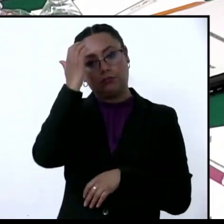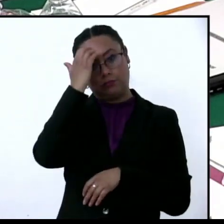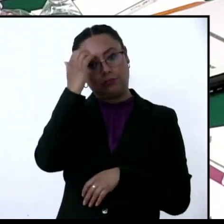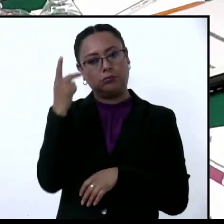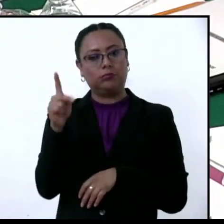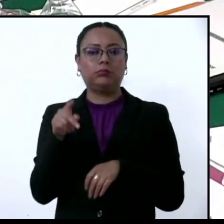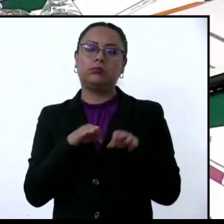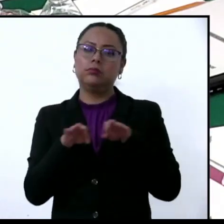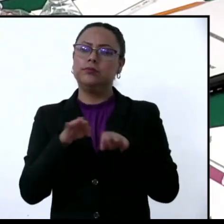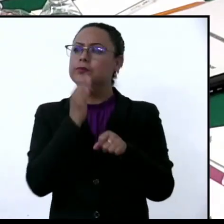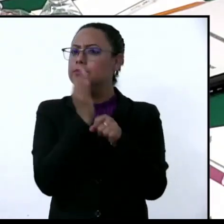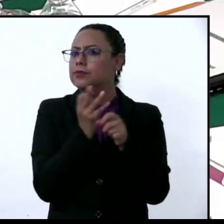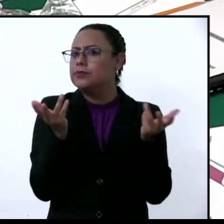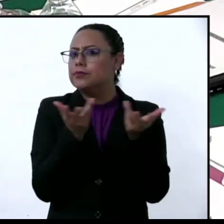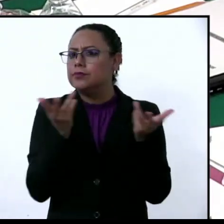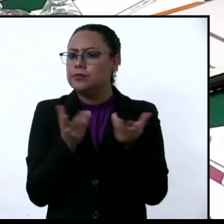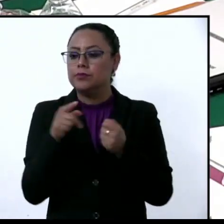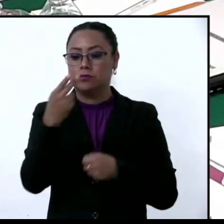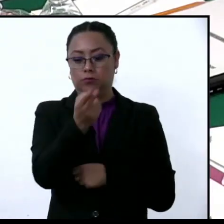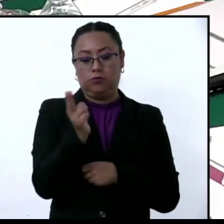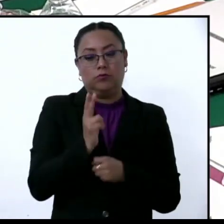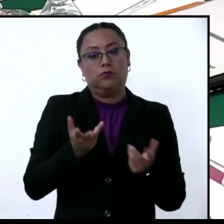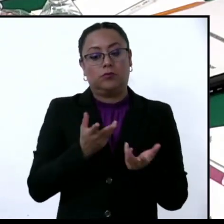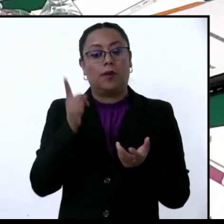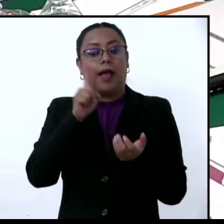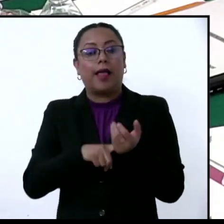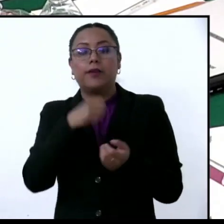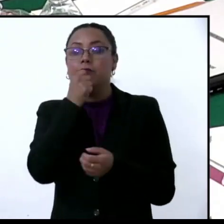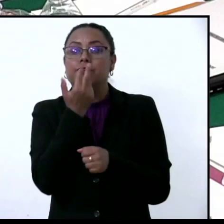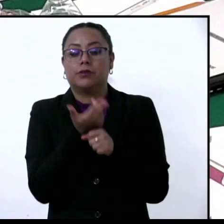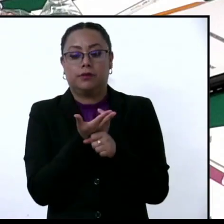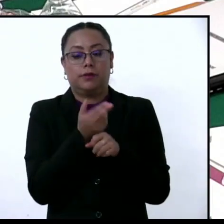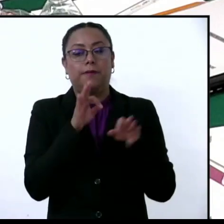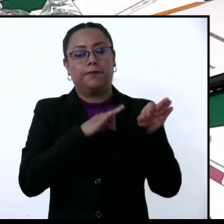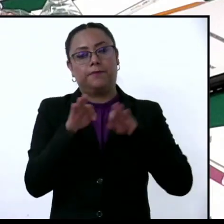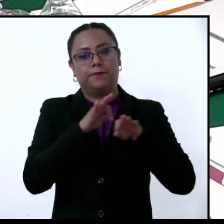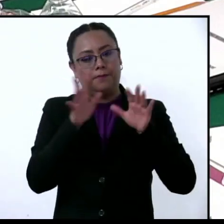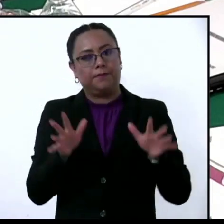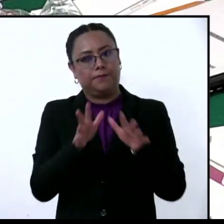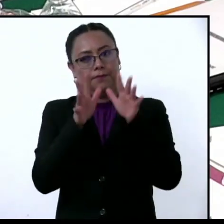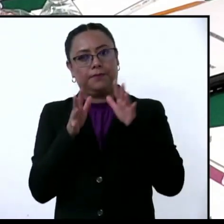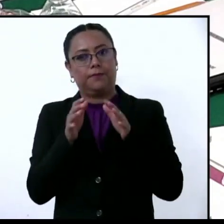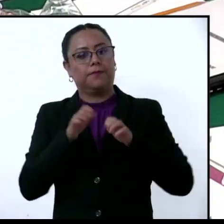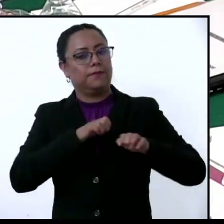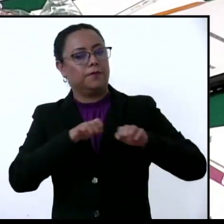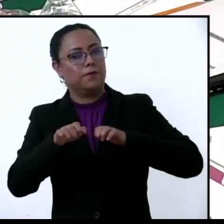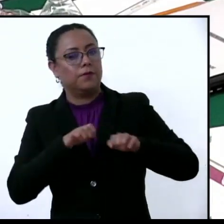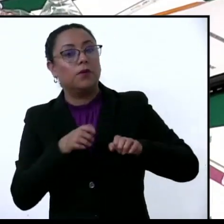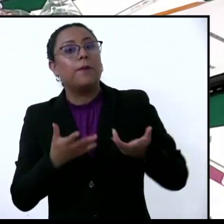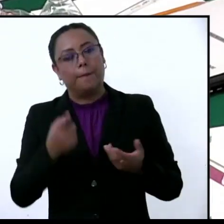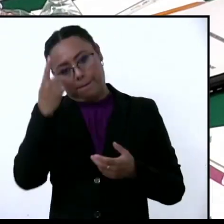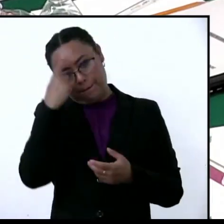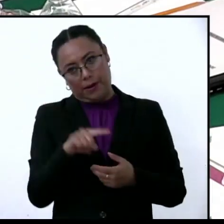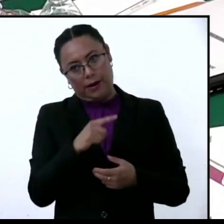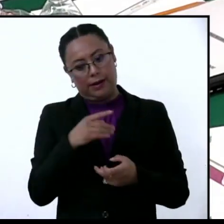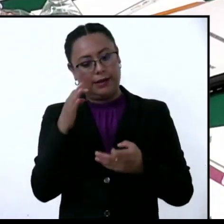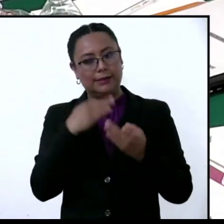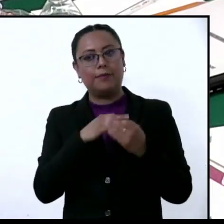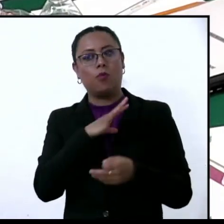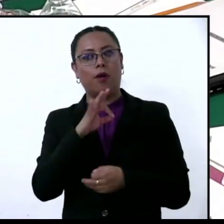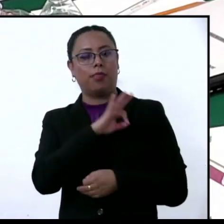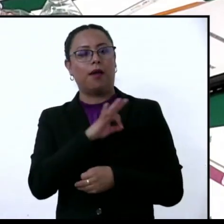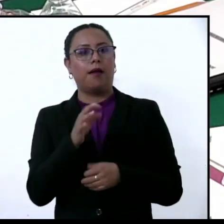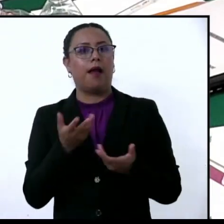las acciones que se han implementado desde la Secretaría de Trabajo y Fomento al Empleo, atendiendo a este grupo con el